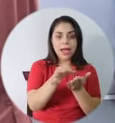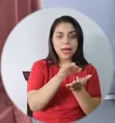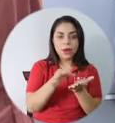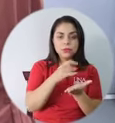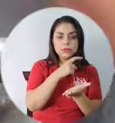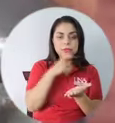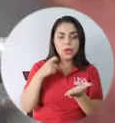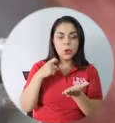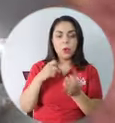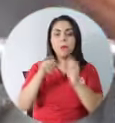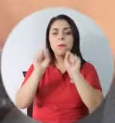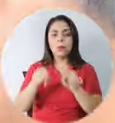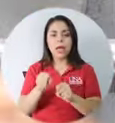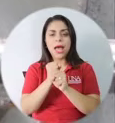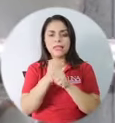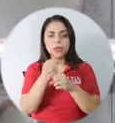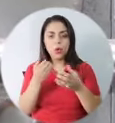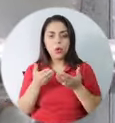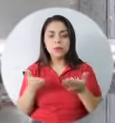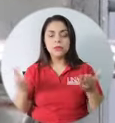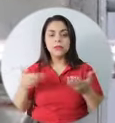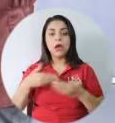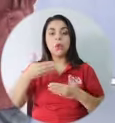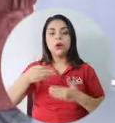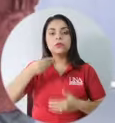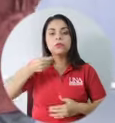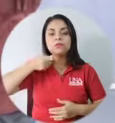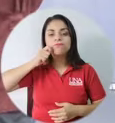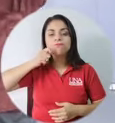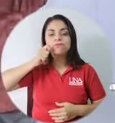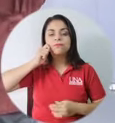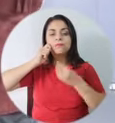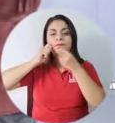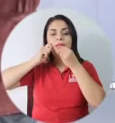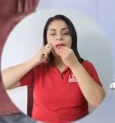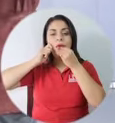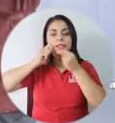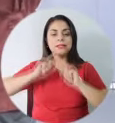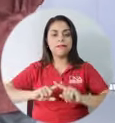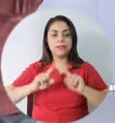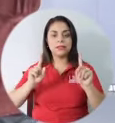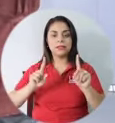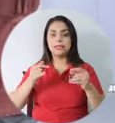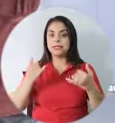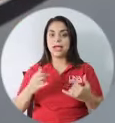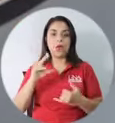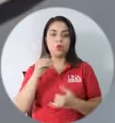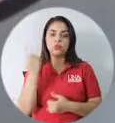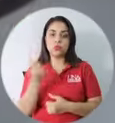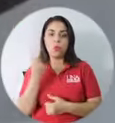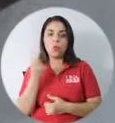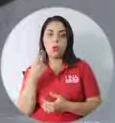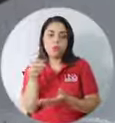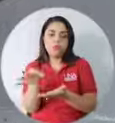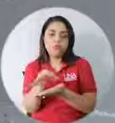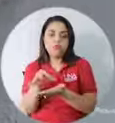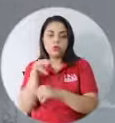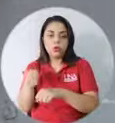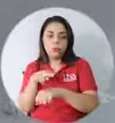se pueden hacer ciertas cosas que permiten que a la hora de tomar ese café tenga sabores diferentes, sabores adquiridos, ya no solamente